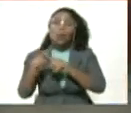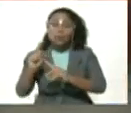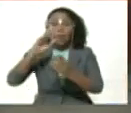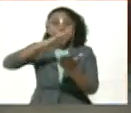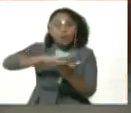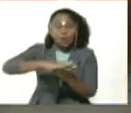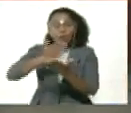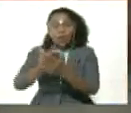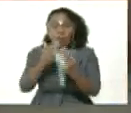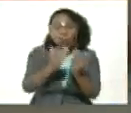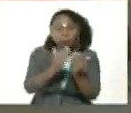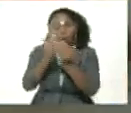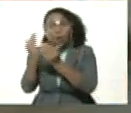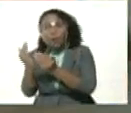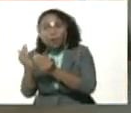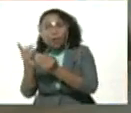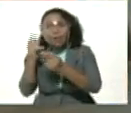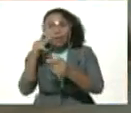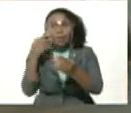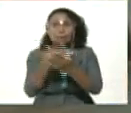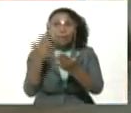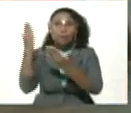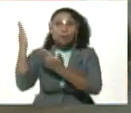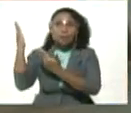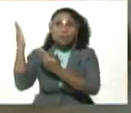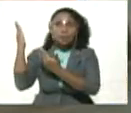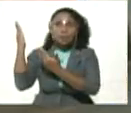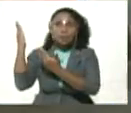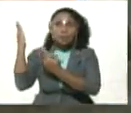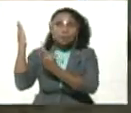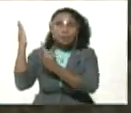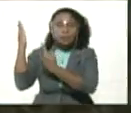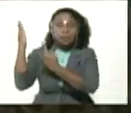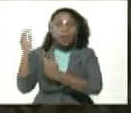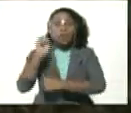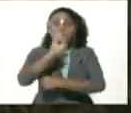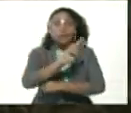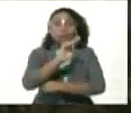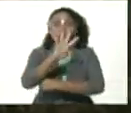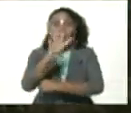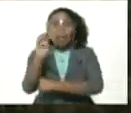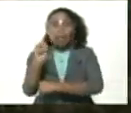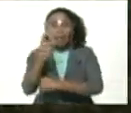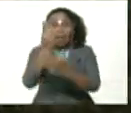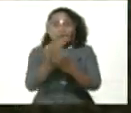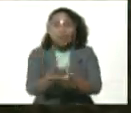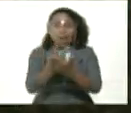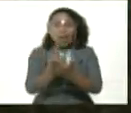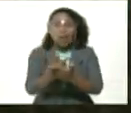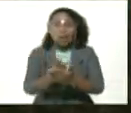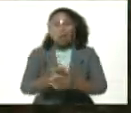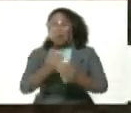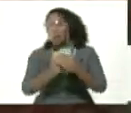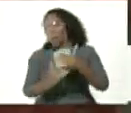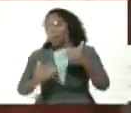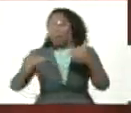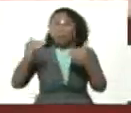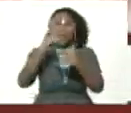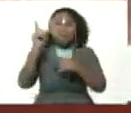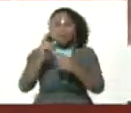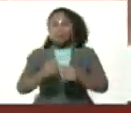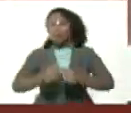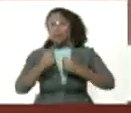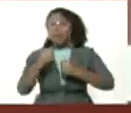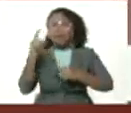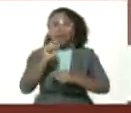tostador, que se lo presento acá, es un tostador de 240 kilos. Un súper tostador. Cada